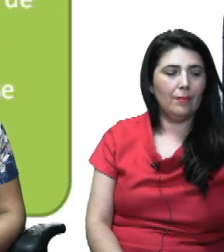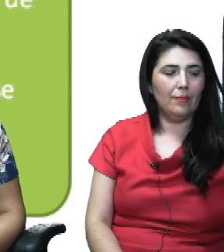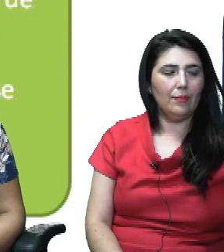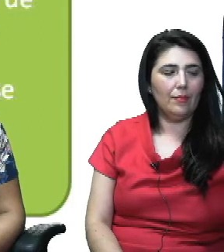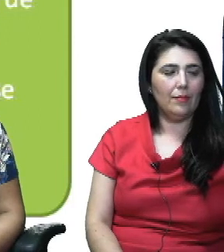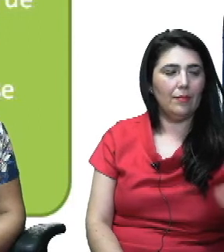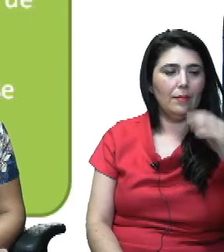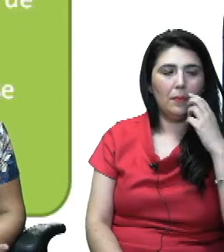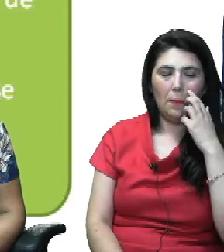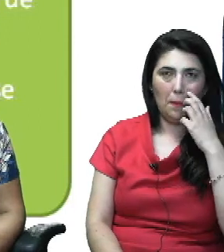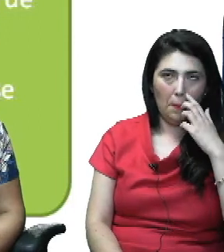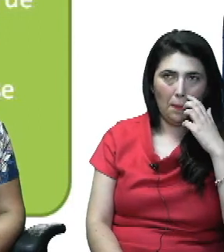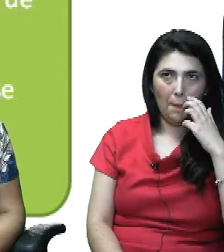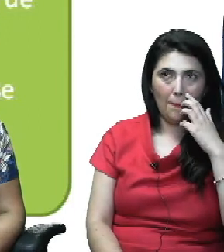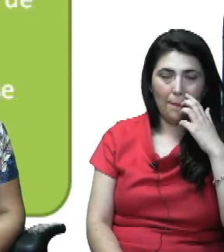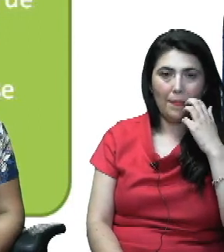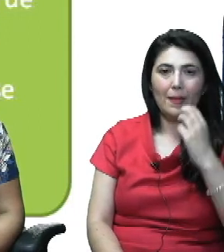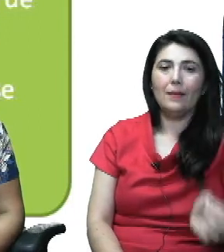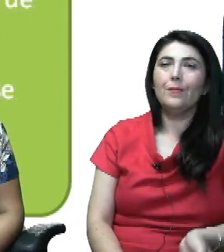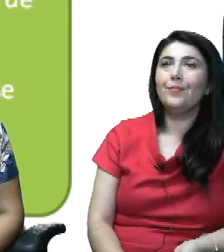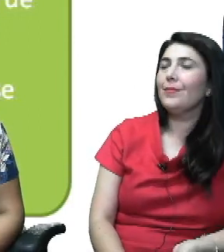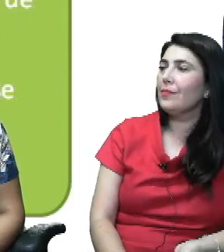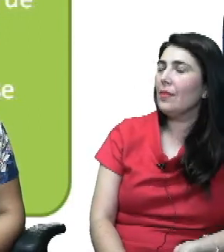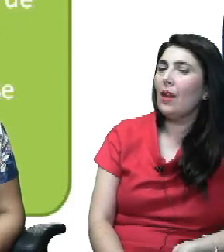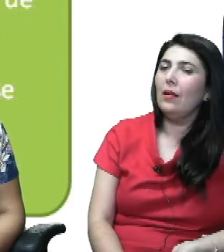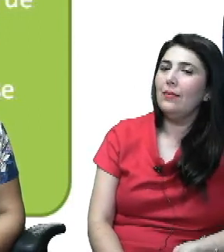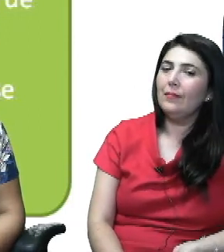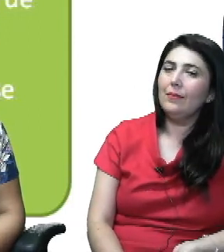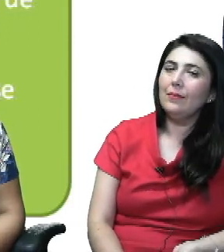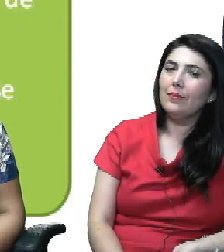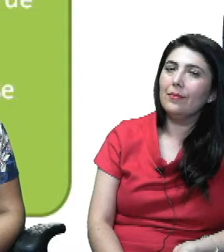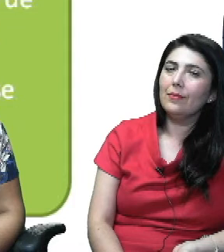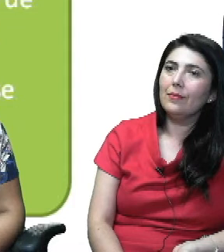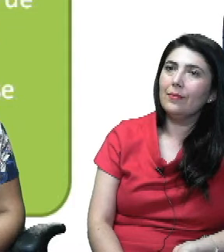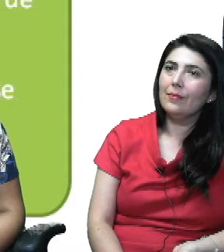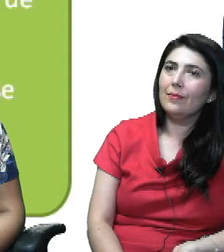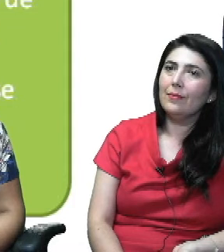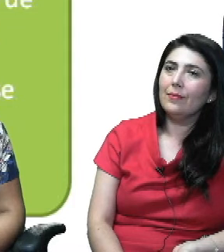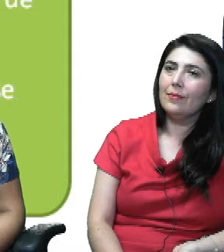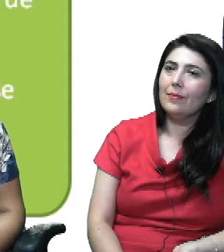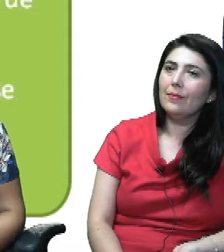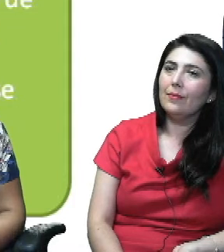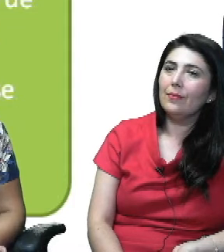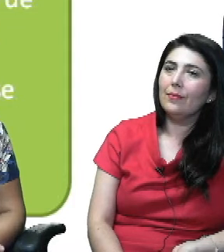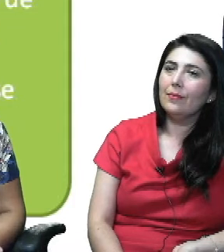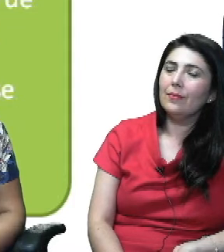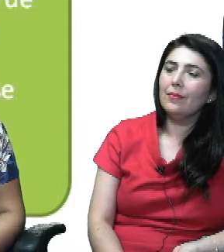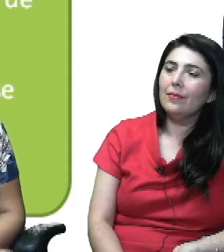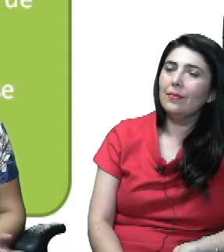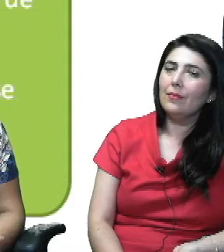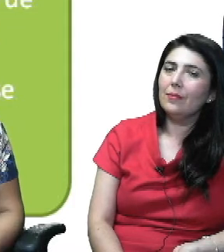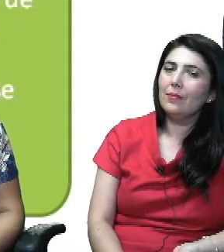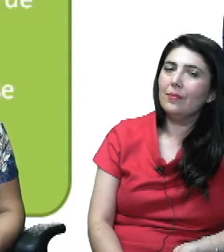de diseñar y en este sentido la idea es poder desplegar acciones que sean coordinadas,